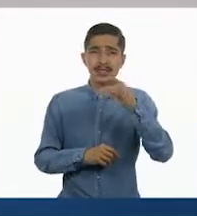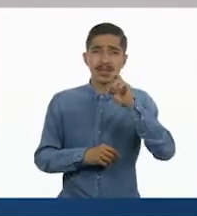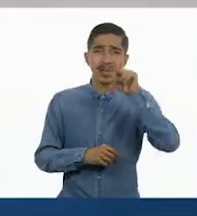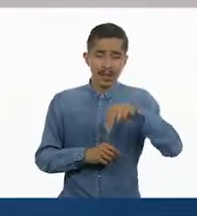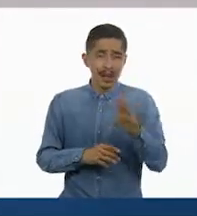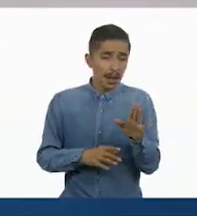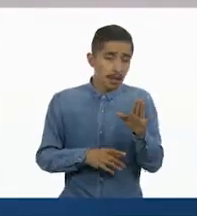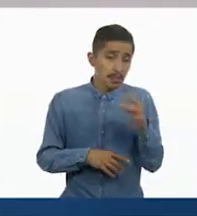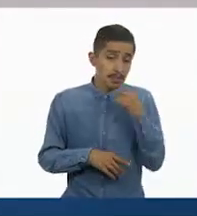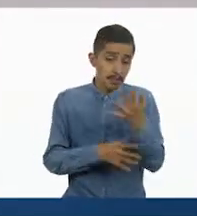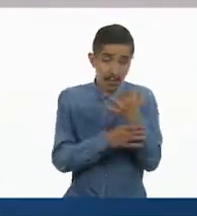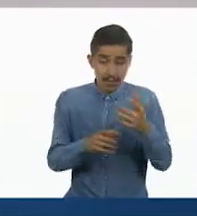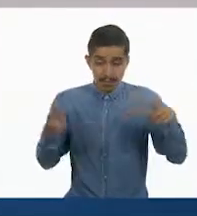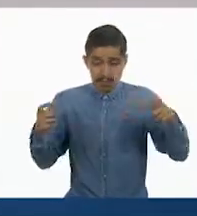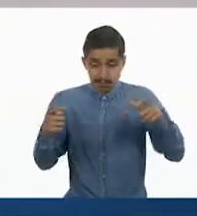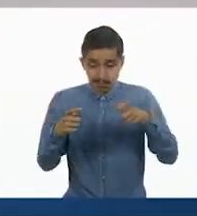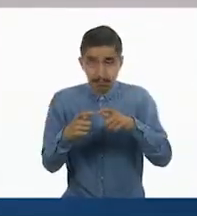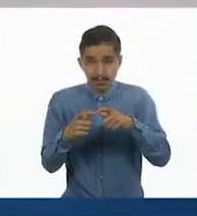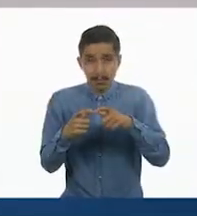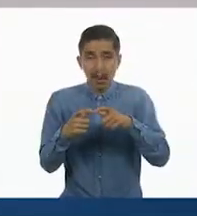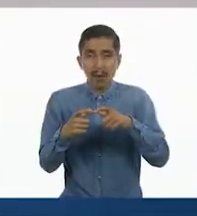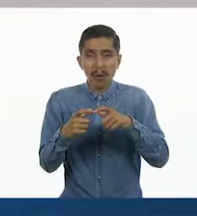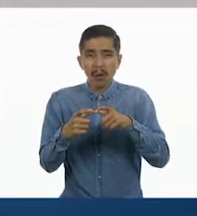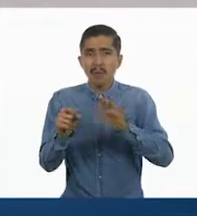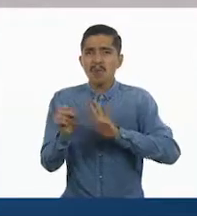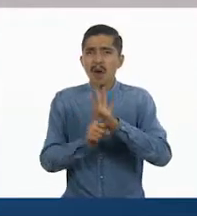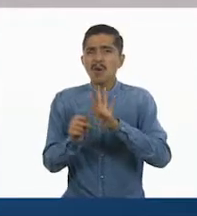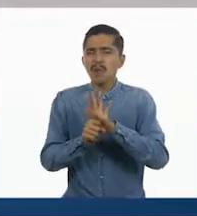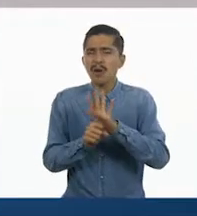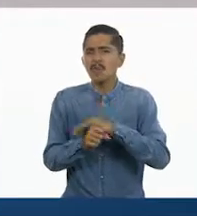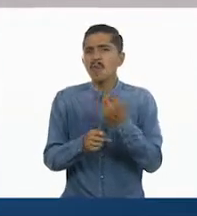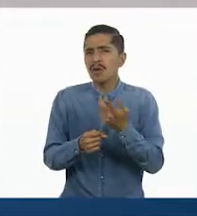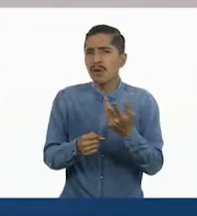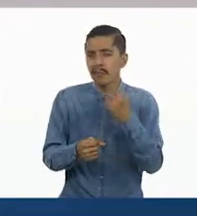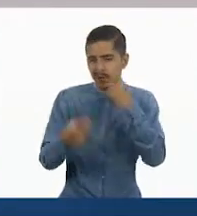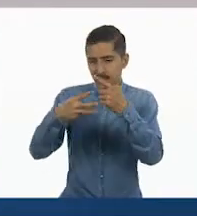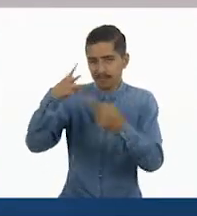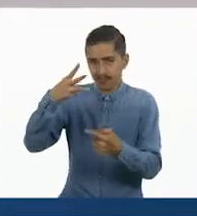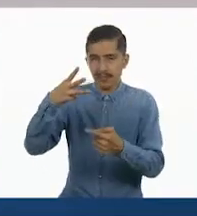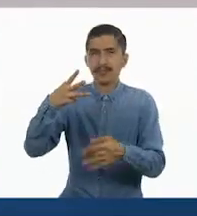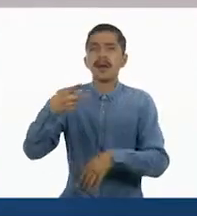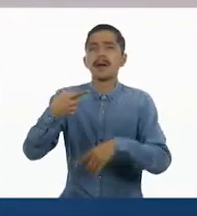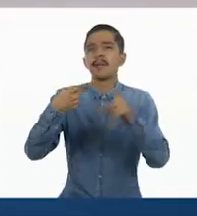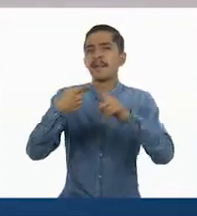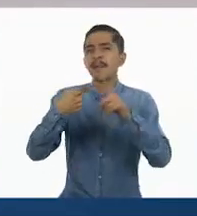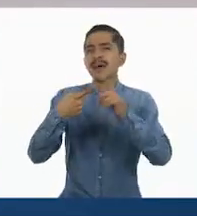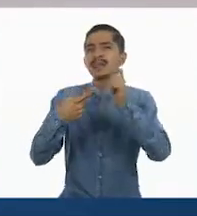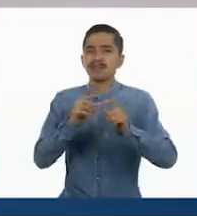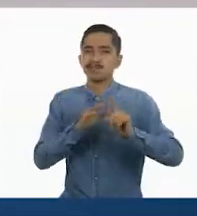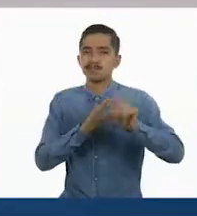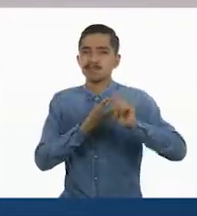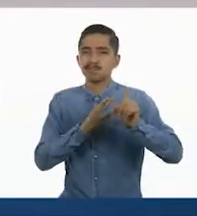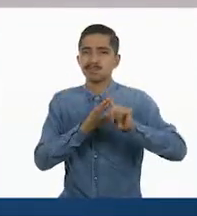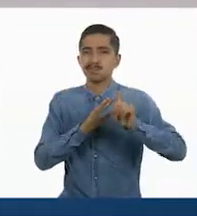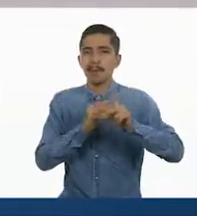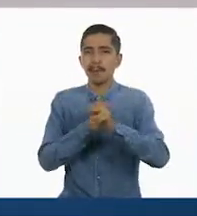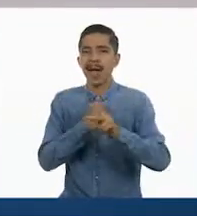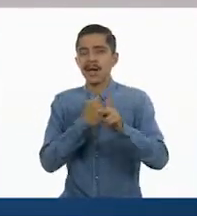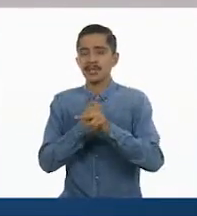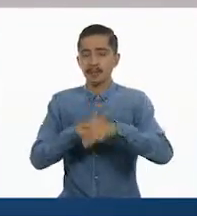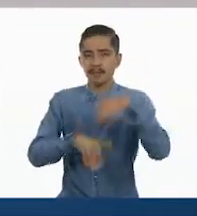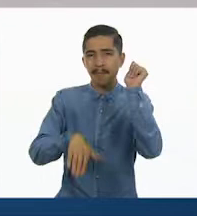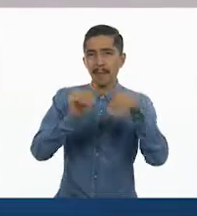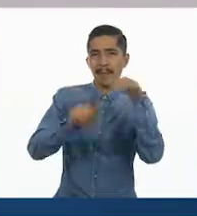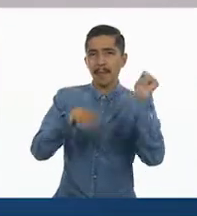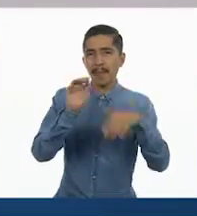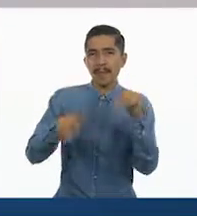que disminuyera la población fueron 3. La primera fue la emigración a otros países, que